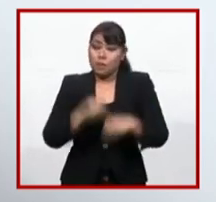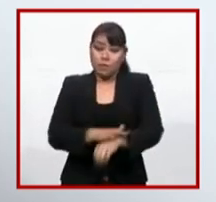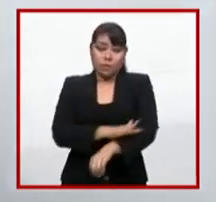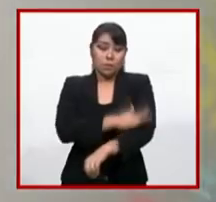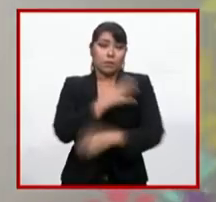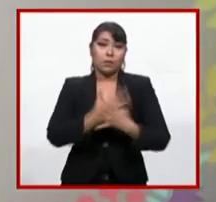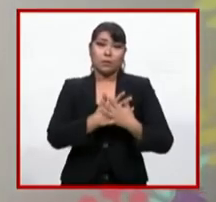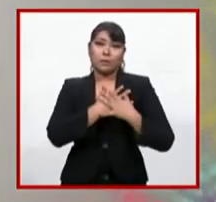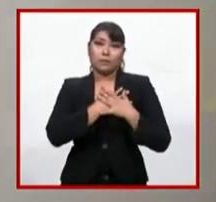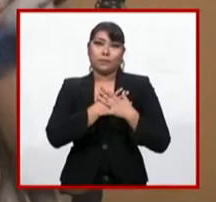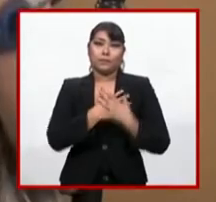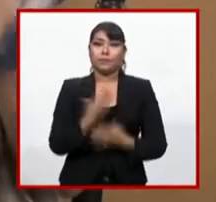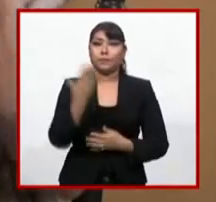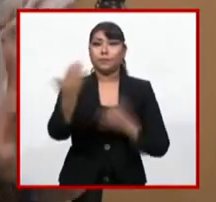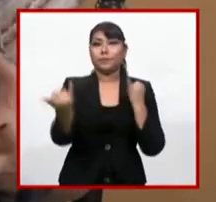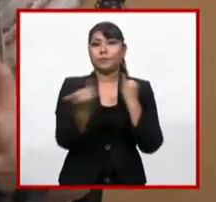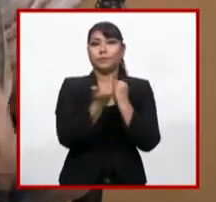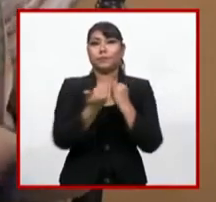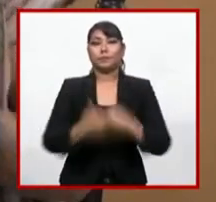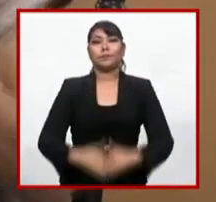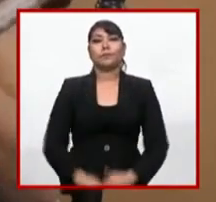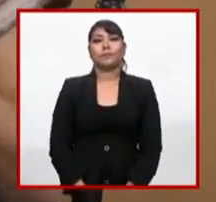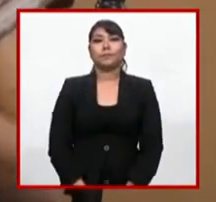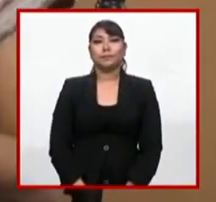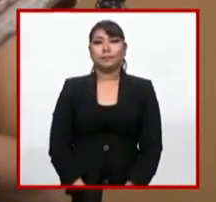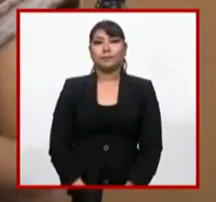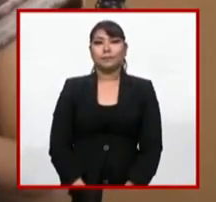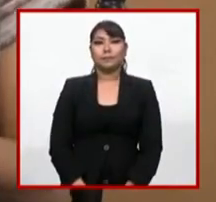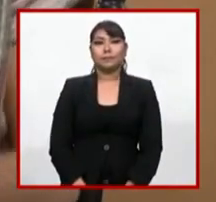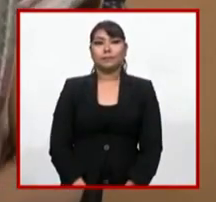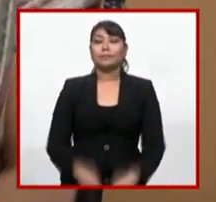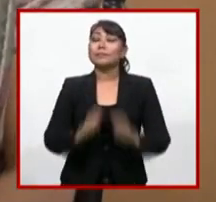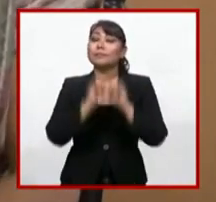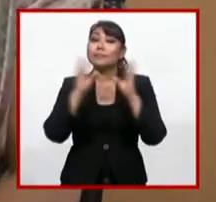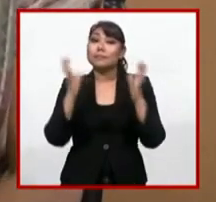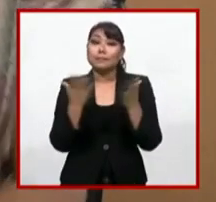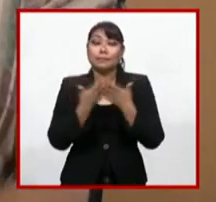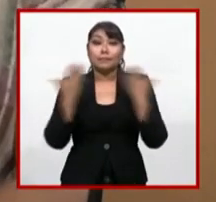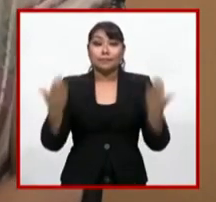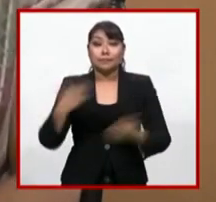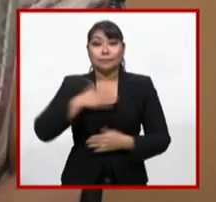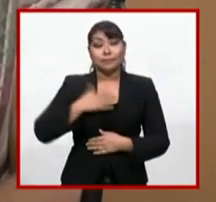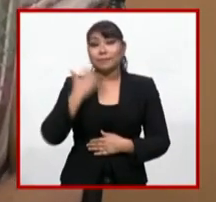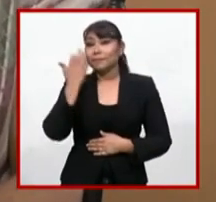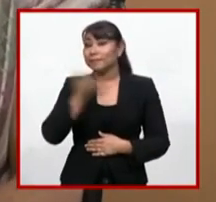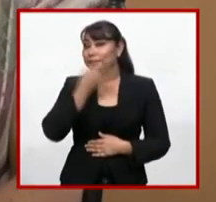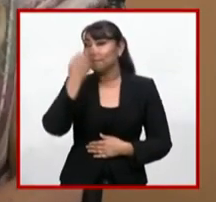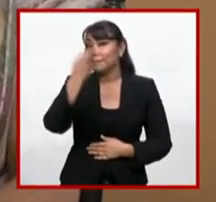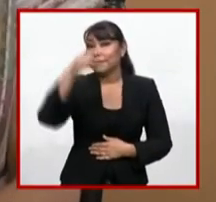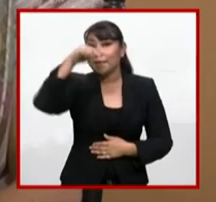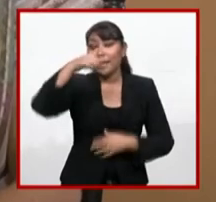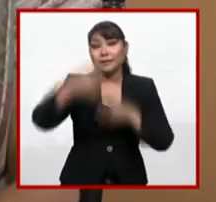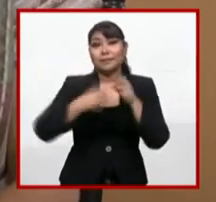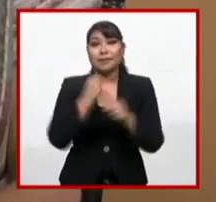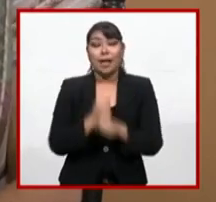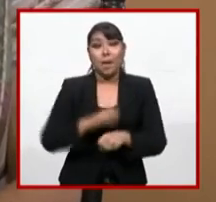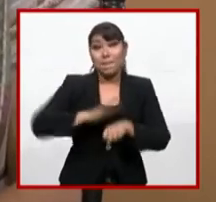tú. En conclusión, les quiero transmitir que este año logramos atender a más